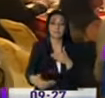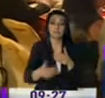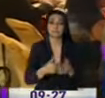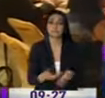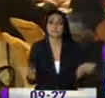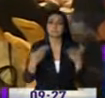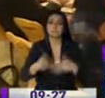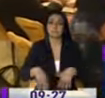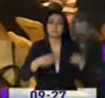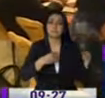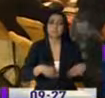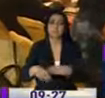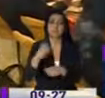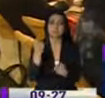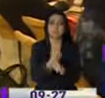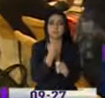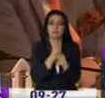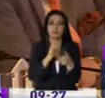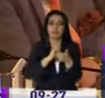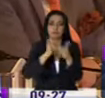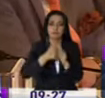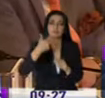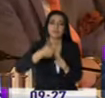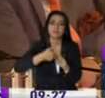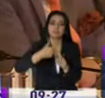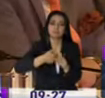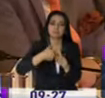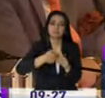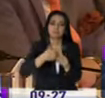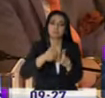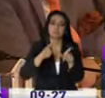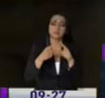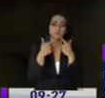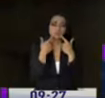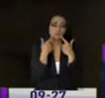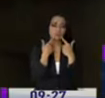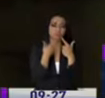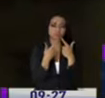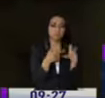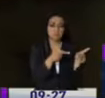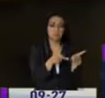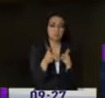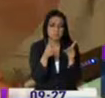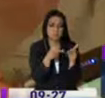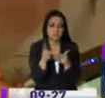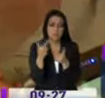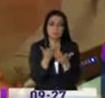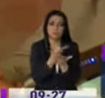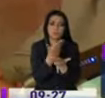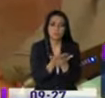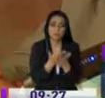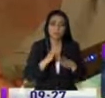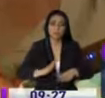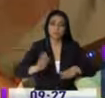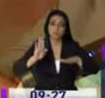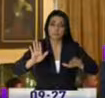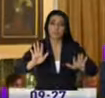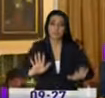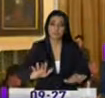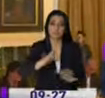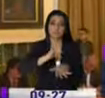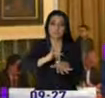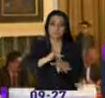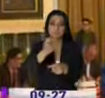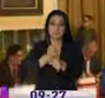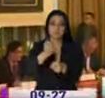estableció un mecanismo de trabajo cada 3 meses para de esta manera dar seguimiento a todos los planteamientos hechos en esta cita de trabajo.